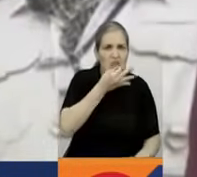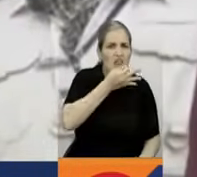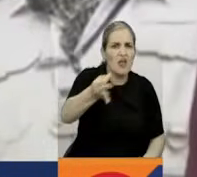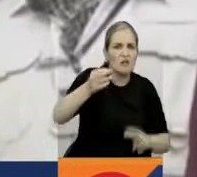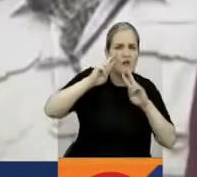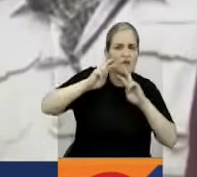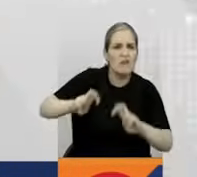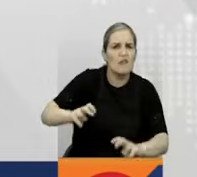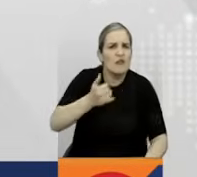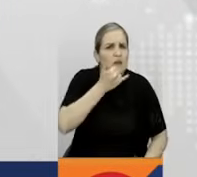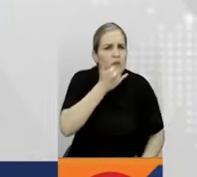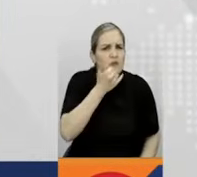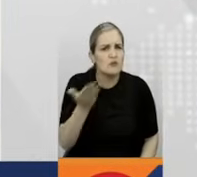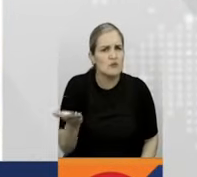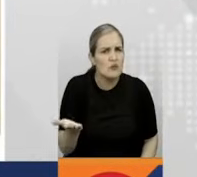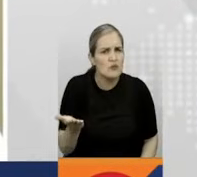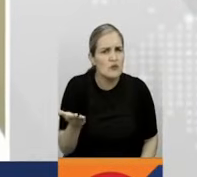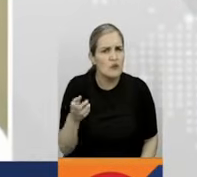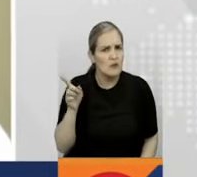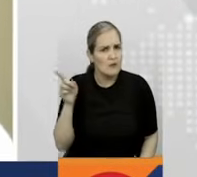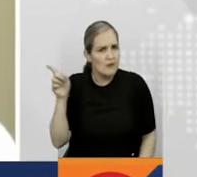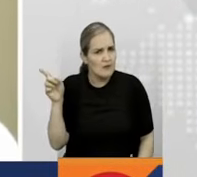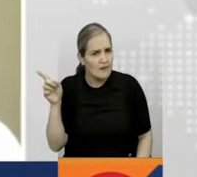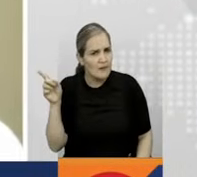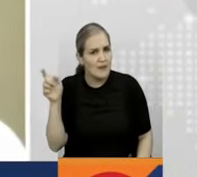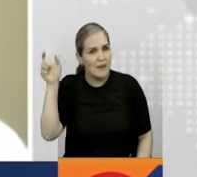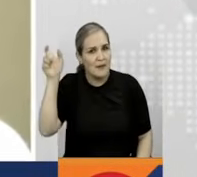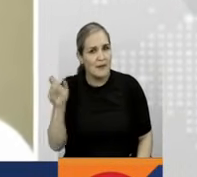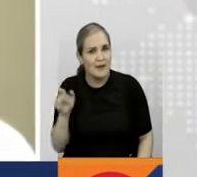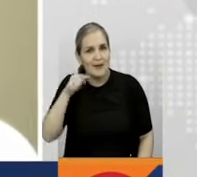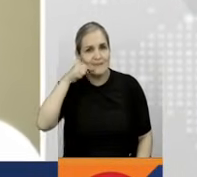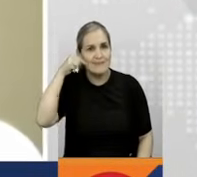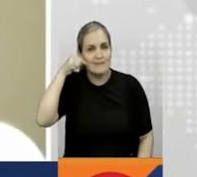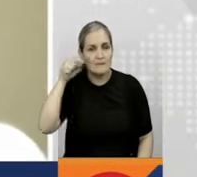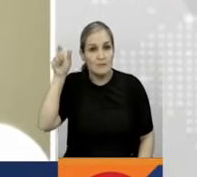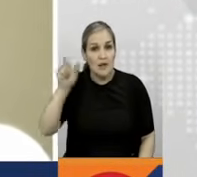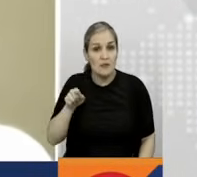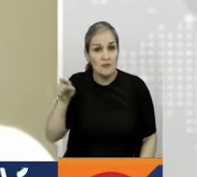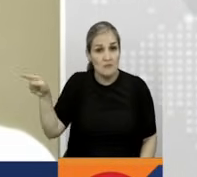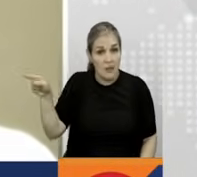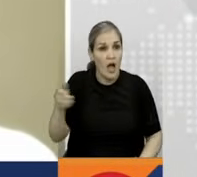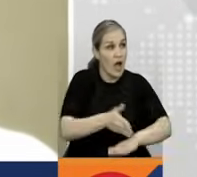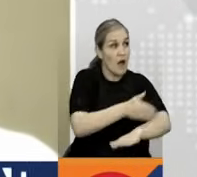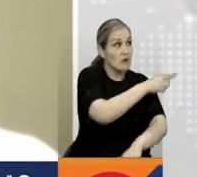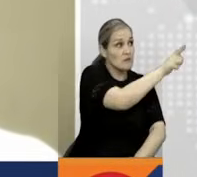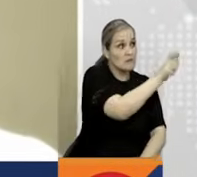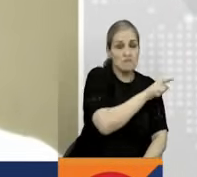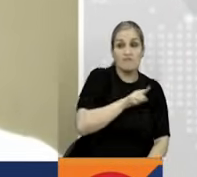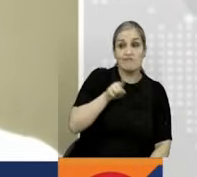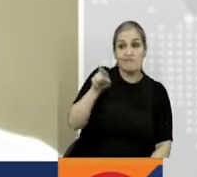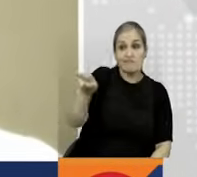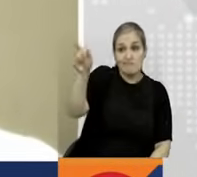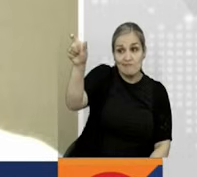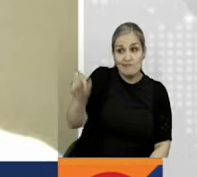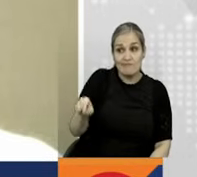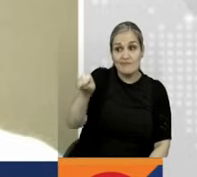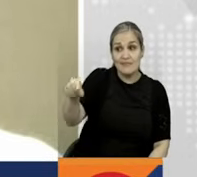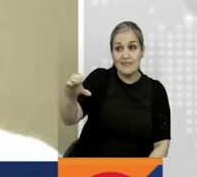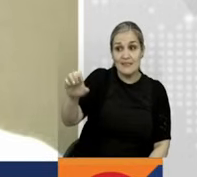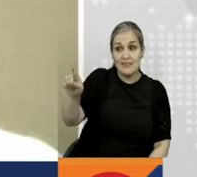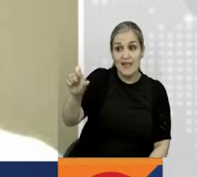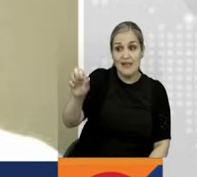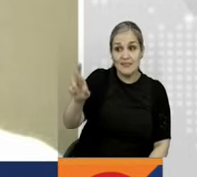denuncia? ¿Qué ha pasado con la persona que en su momento señaló el entonces candidato Gustavo Petro, César